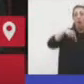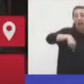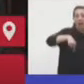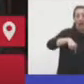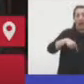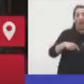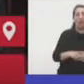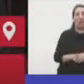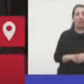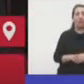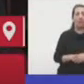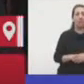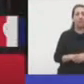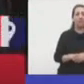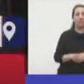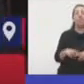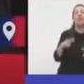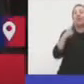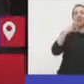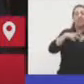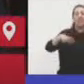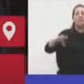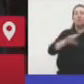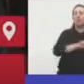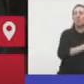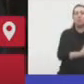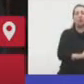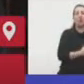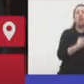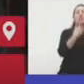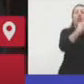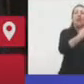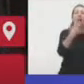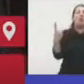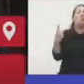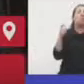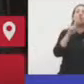redes sociales. ¿Cómo se controlan las redes sociales? Bueno, ahora vamos